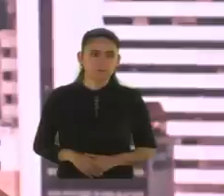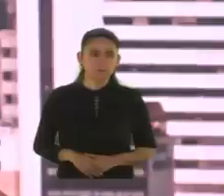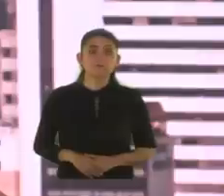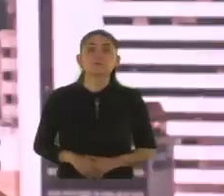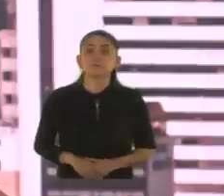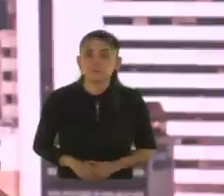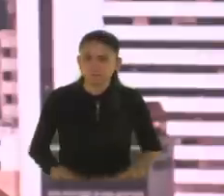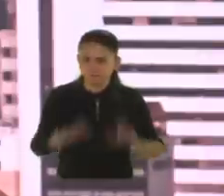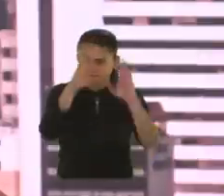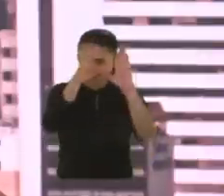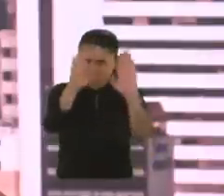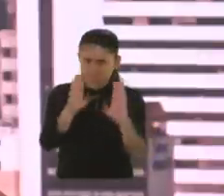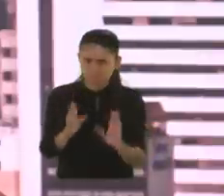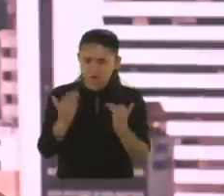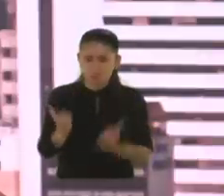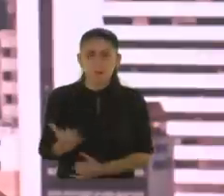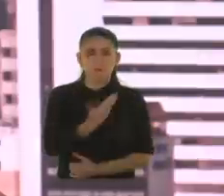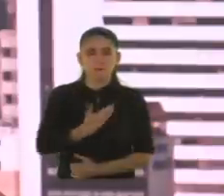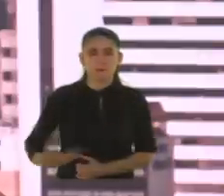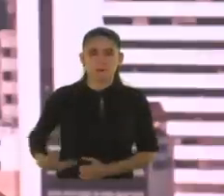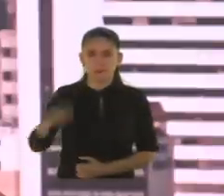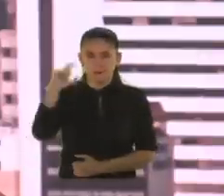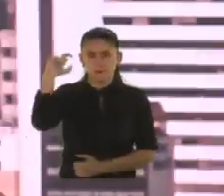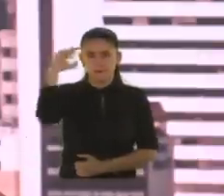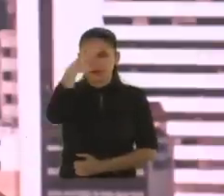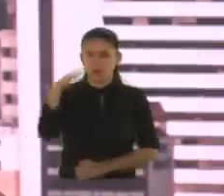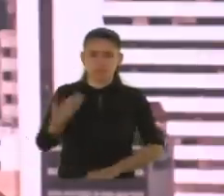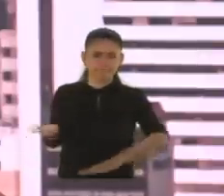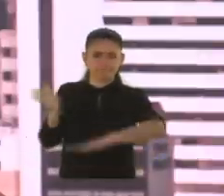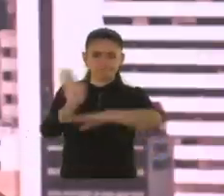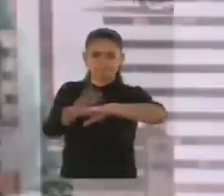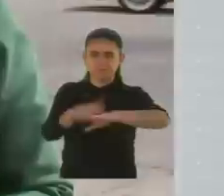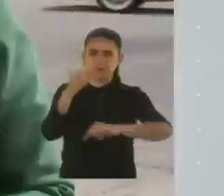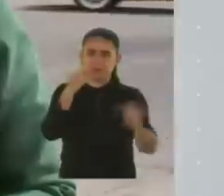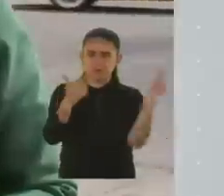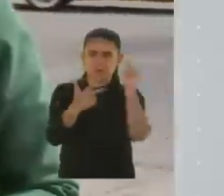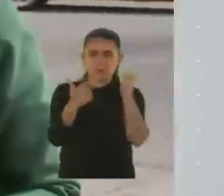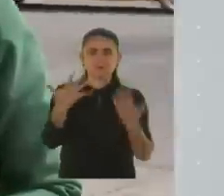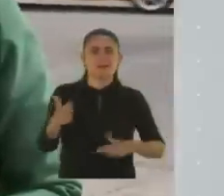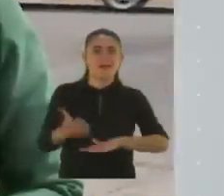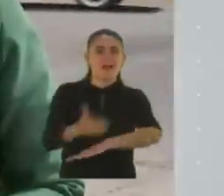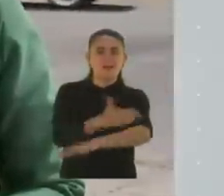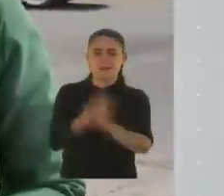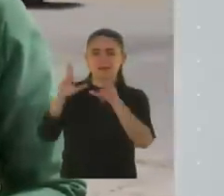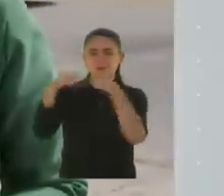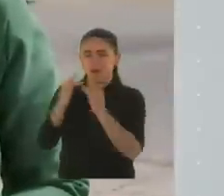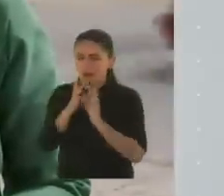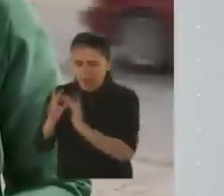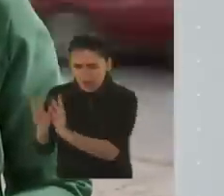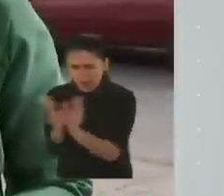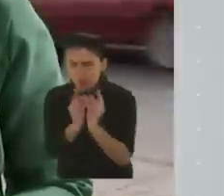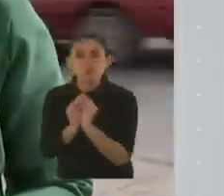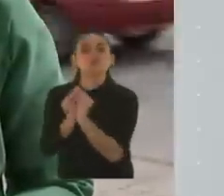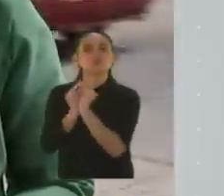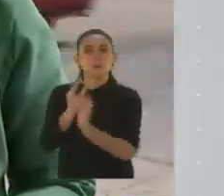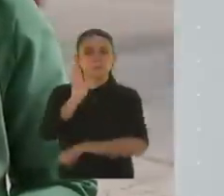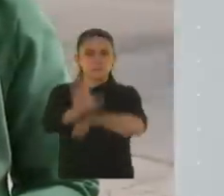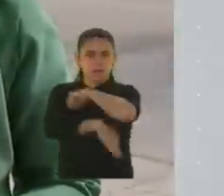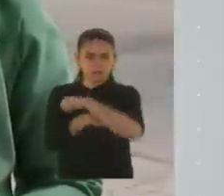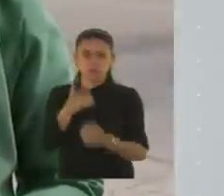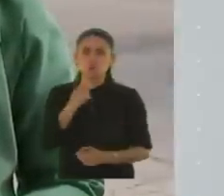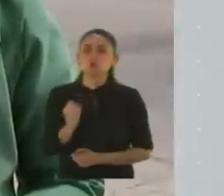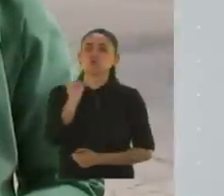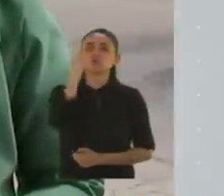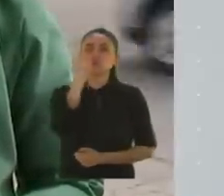Mucha atención, el presidente Gustavo Petro acaba de anunciar las conclusiones del Consejo de Ministros, pues habló de medidas para el sur del Cauca y